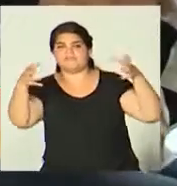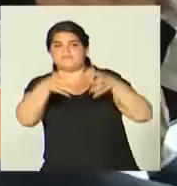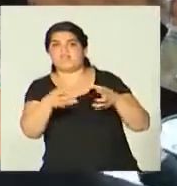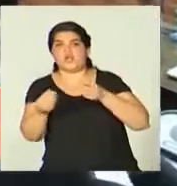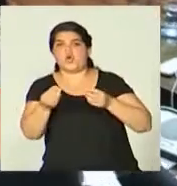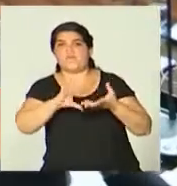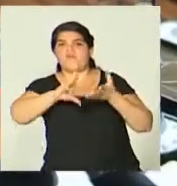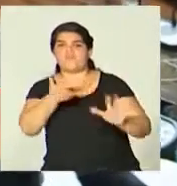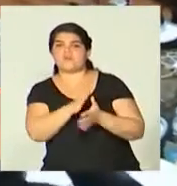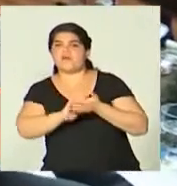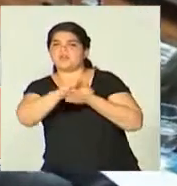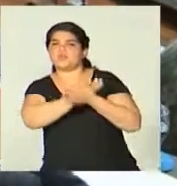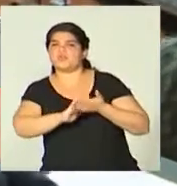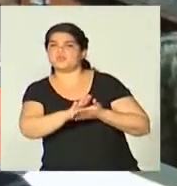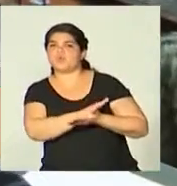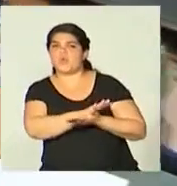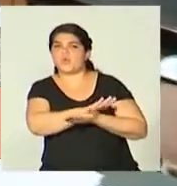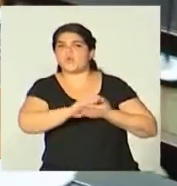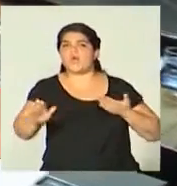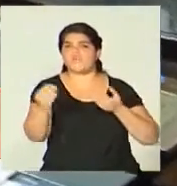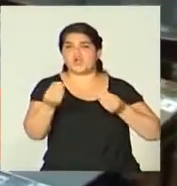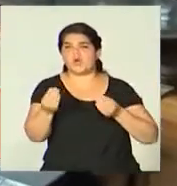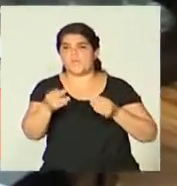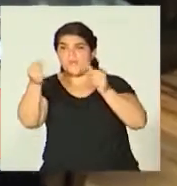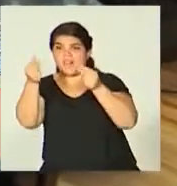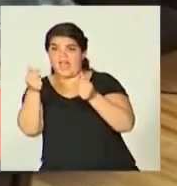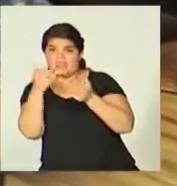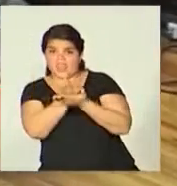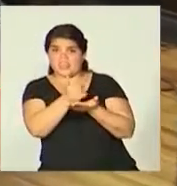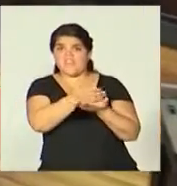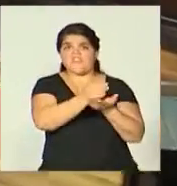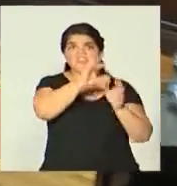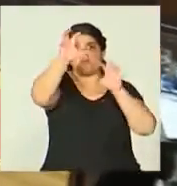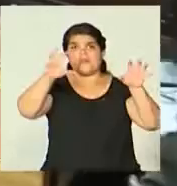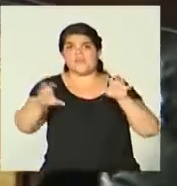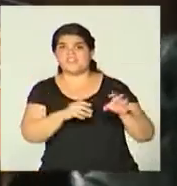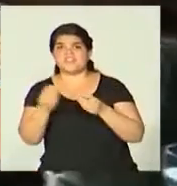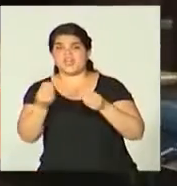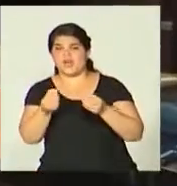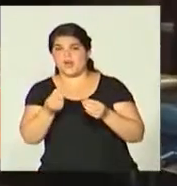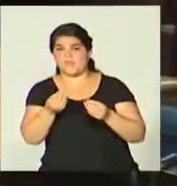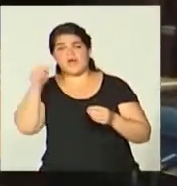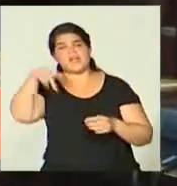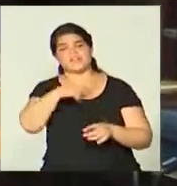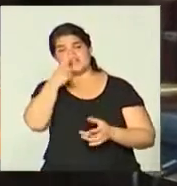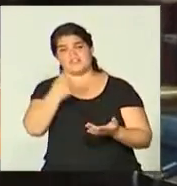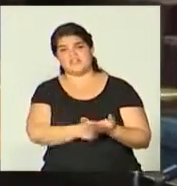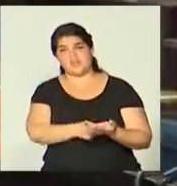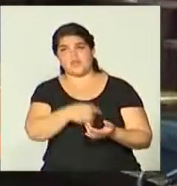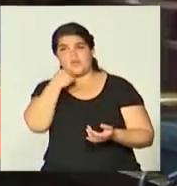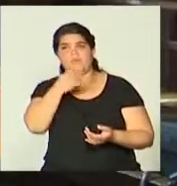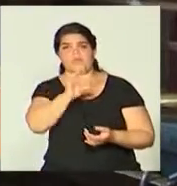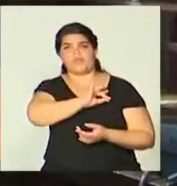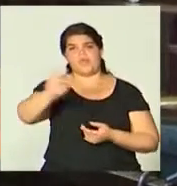de fondos, una nueva ley de copa. Claro. Eso es el sentido final del fallo, más allá del monto de la